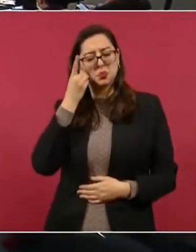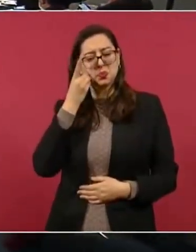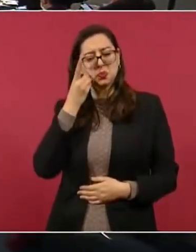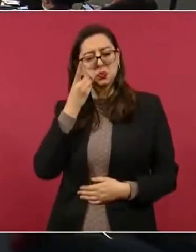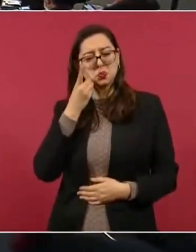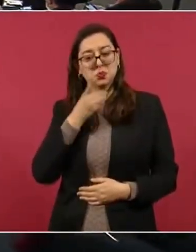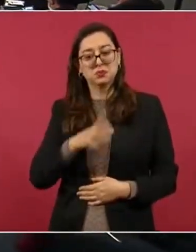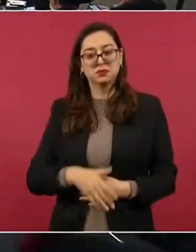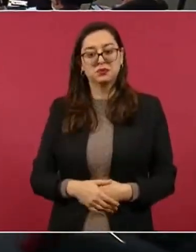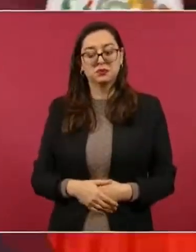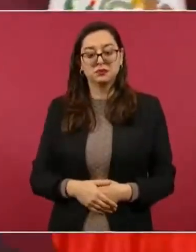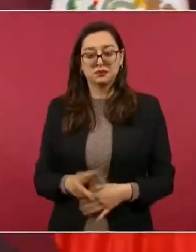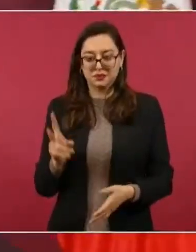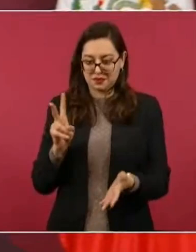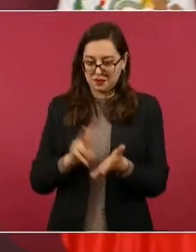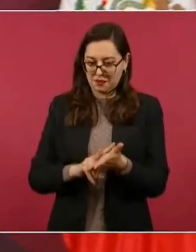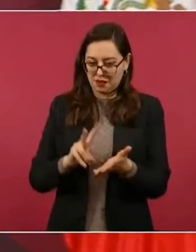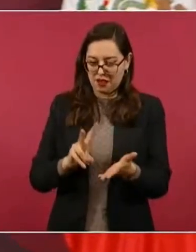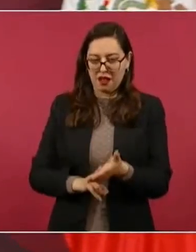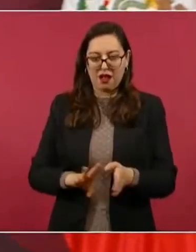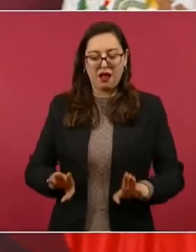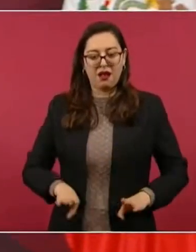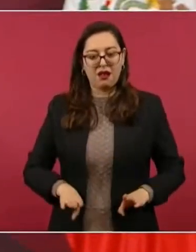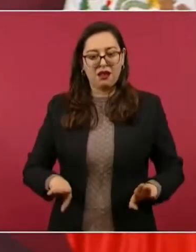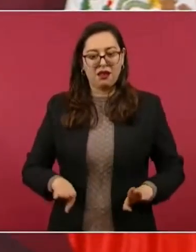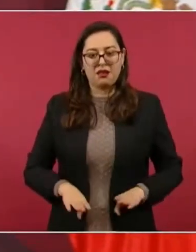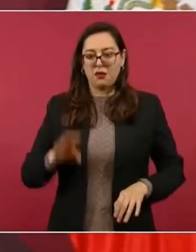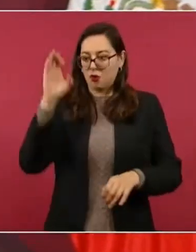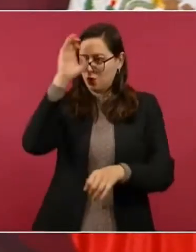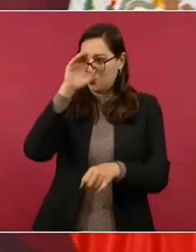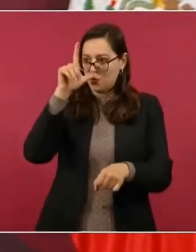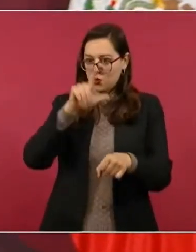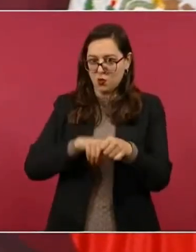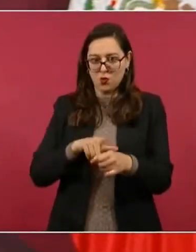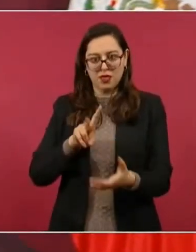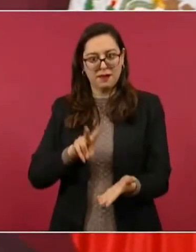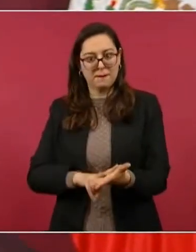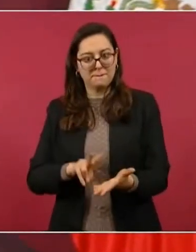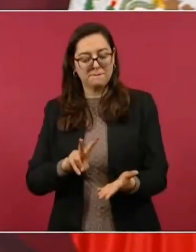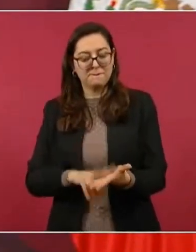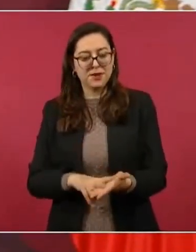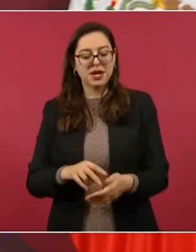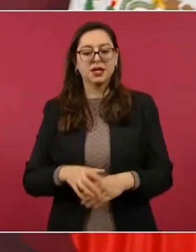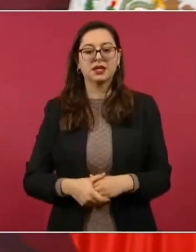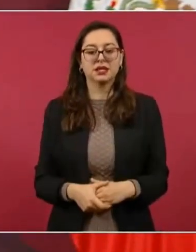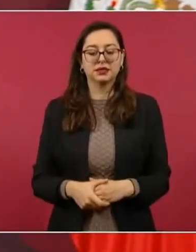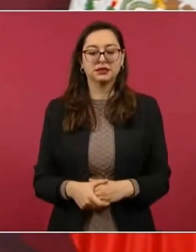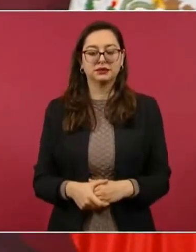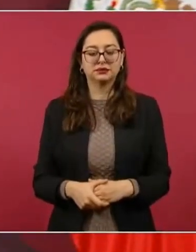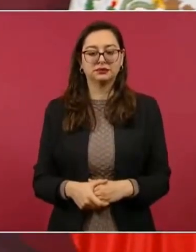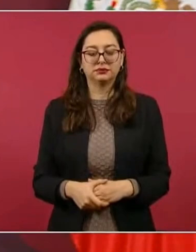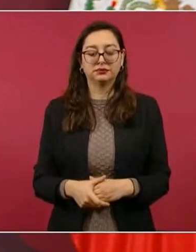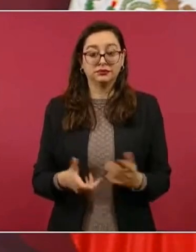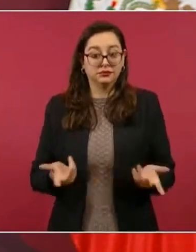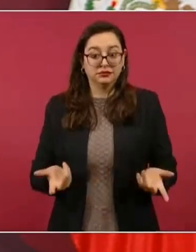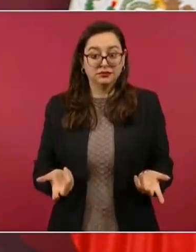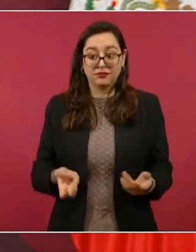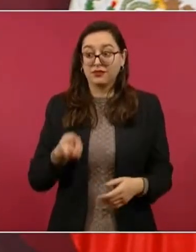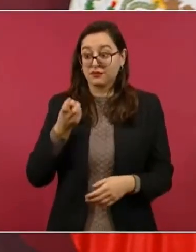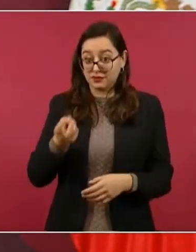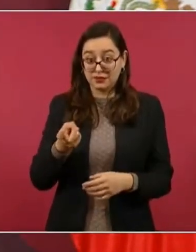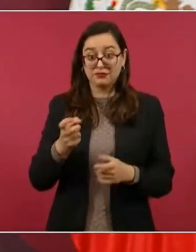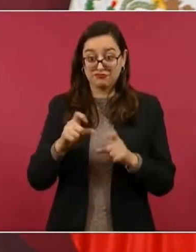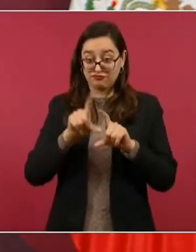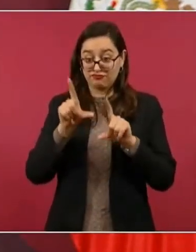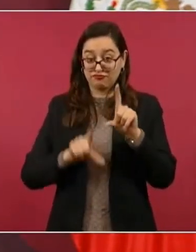los valores, las culturas de nuestro pueblo. Eso es lo que nos ha